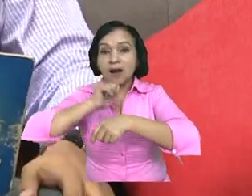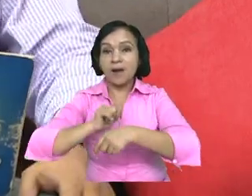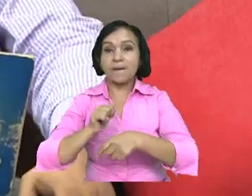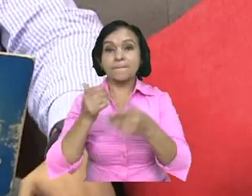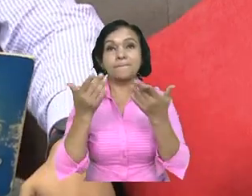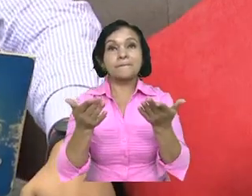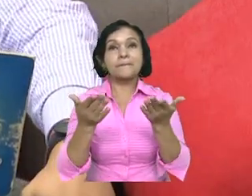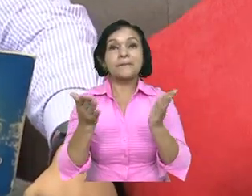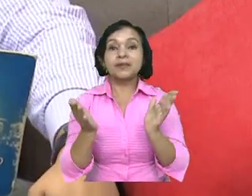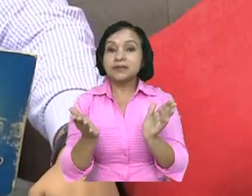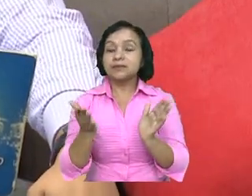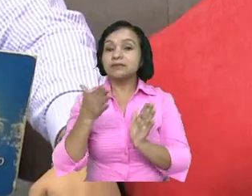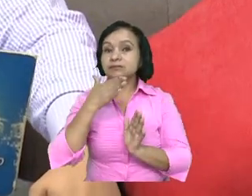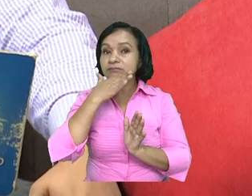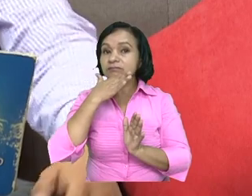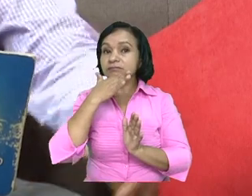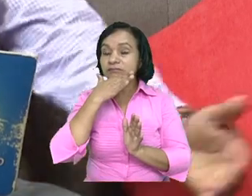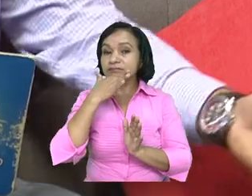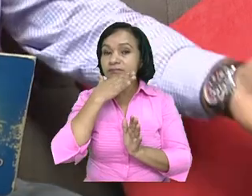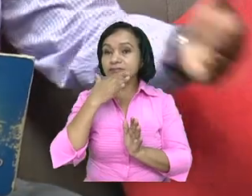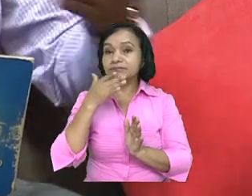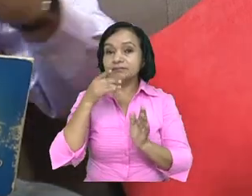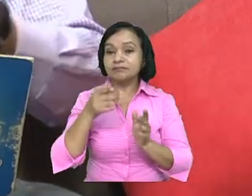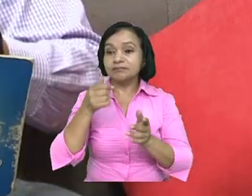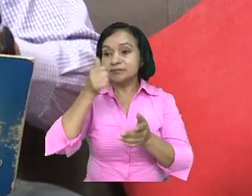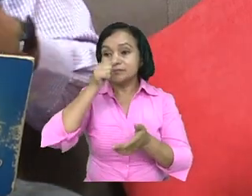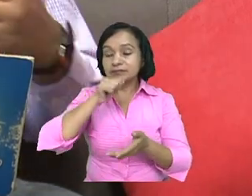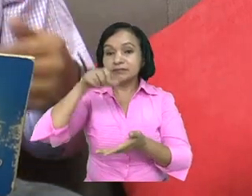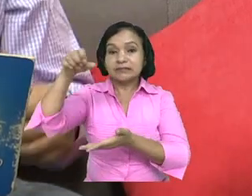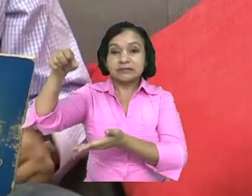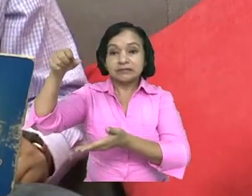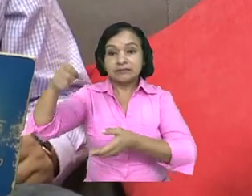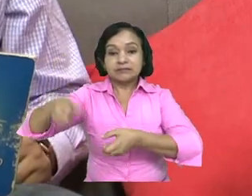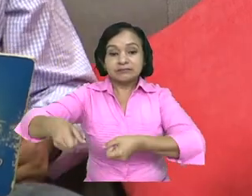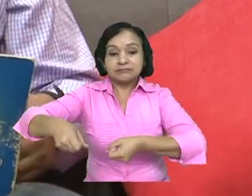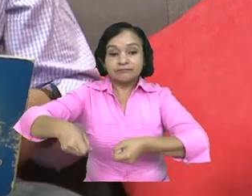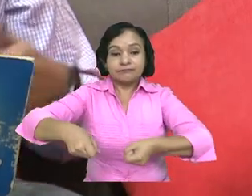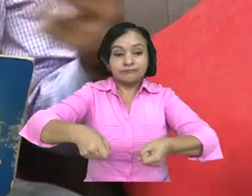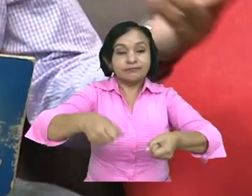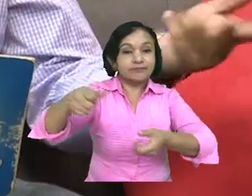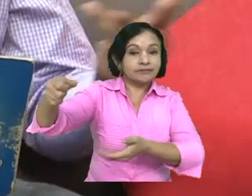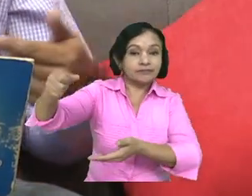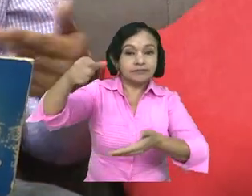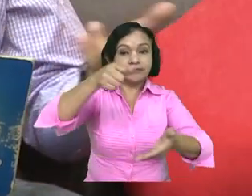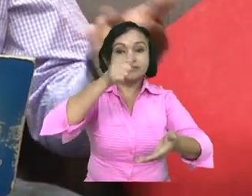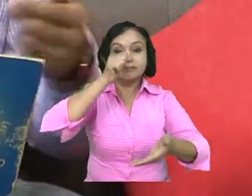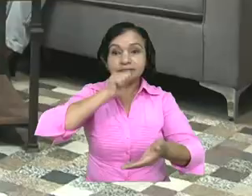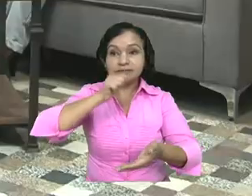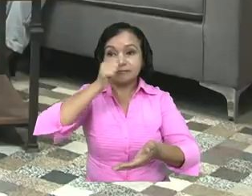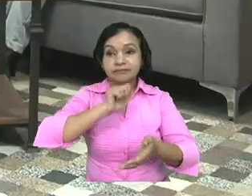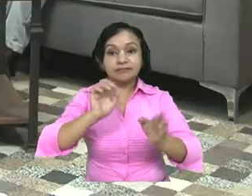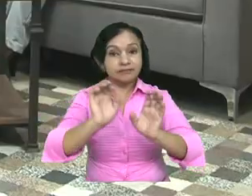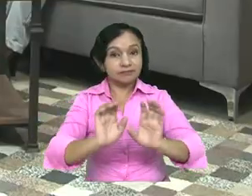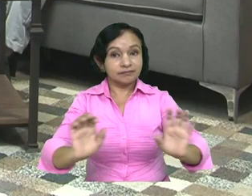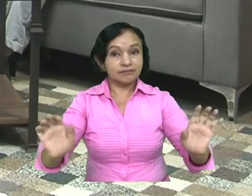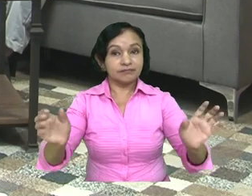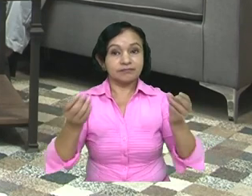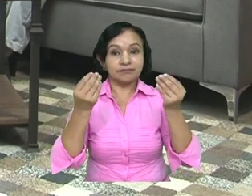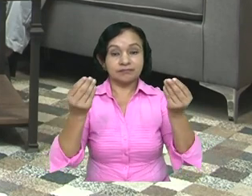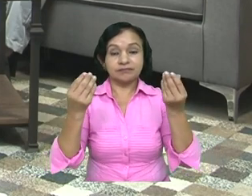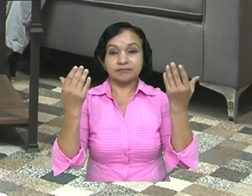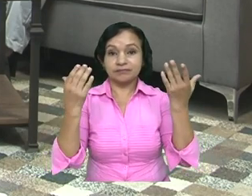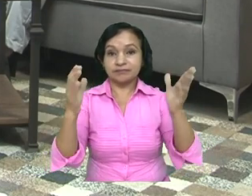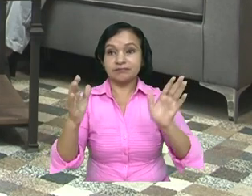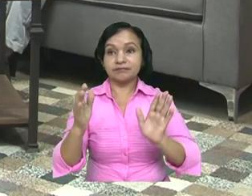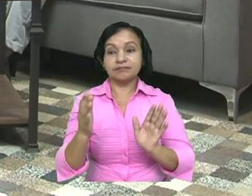distancias bastante considerables para trasladar el agua, ¿no? Y llevarla a la casa y trasladarse también con los niños, ¿no? Para hacer muchas necesidades,